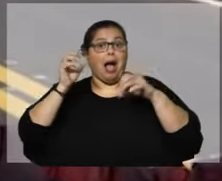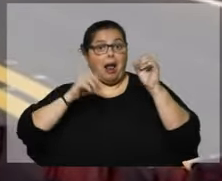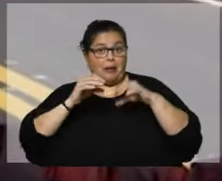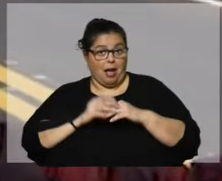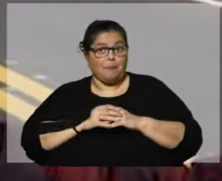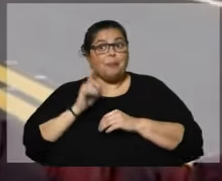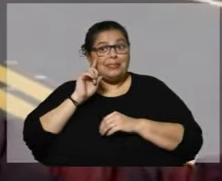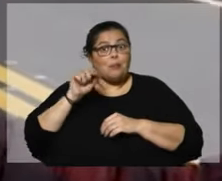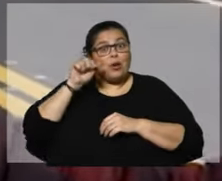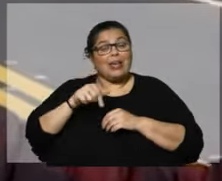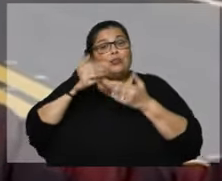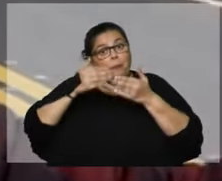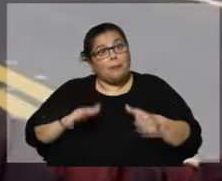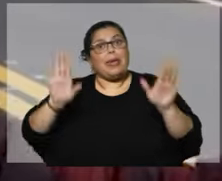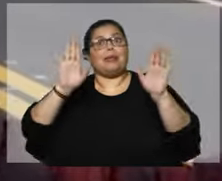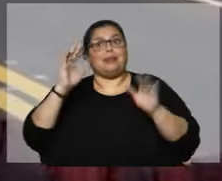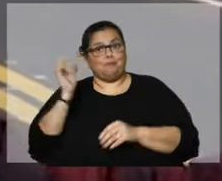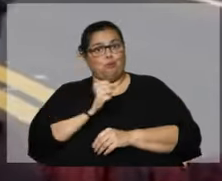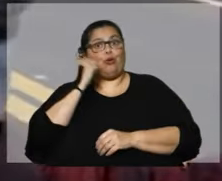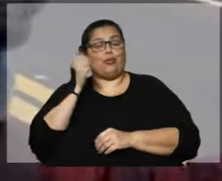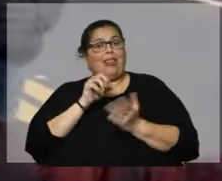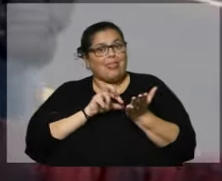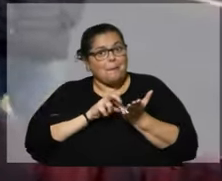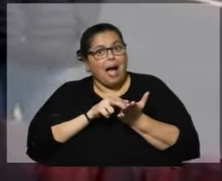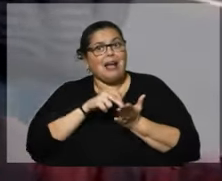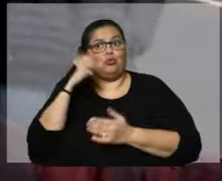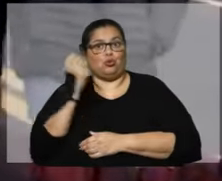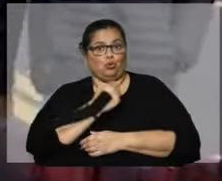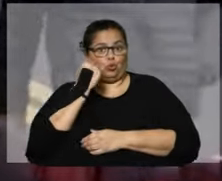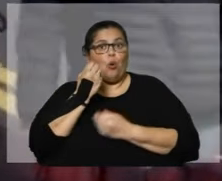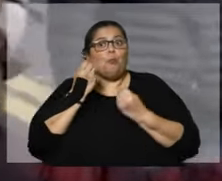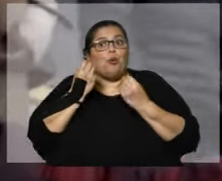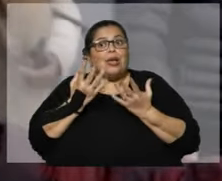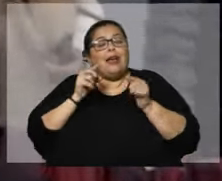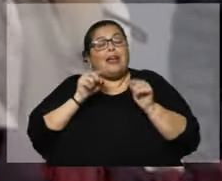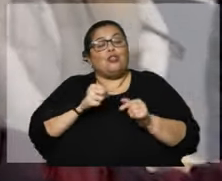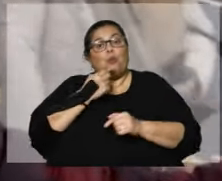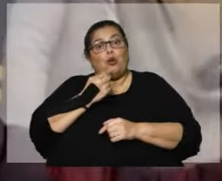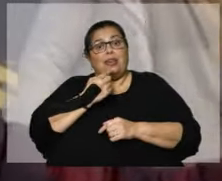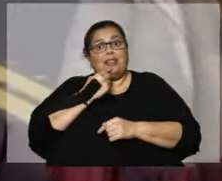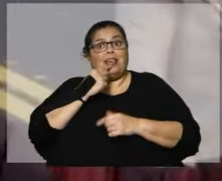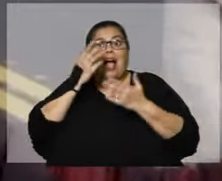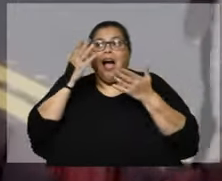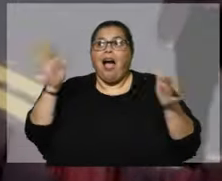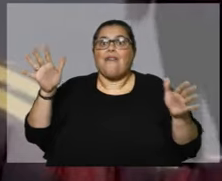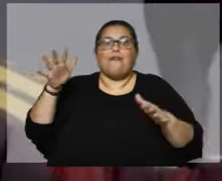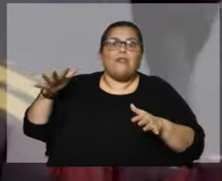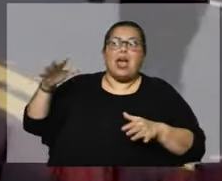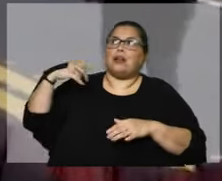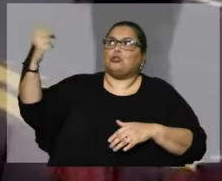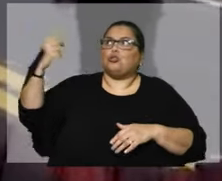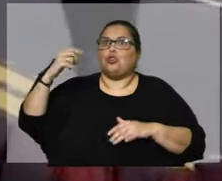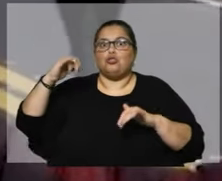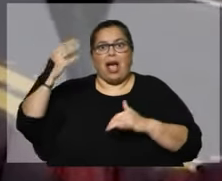que es un puntapié inicial importante porque además se enmarca en una política de cielos abiertos. Recientemente se firmó con